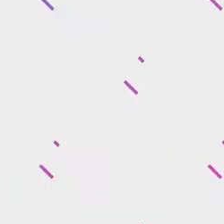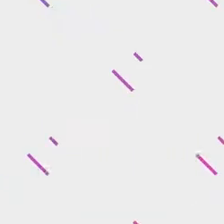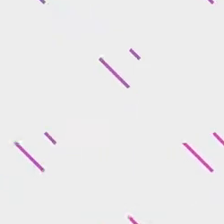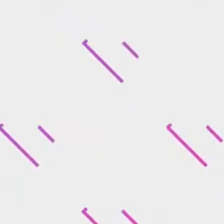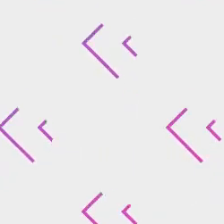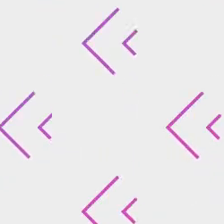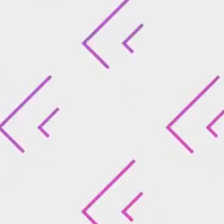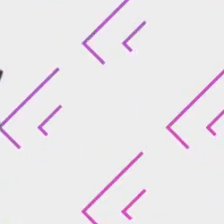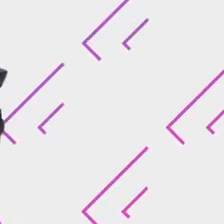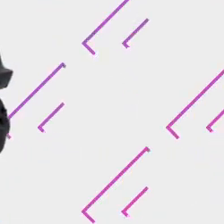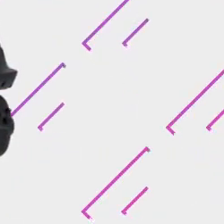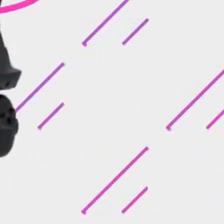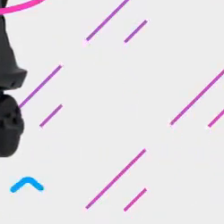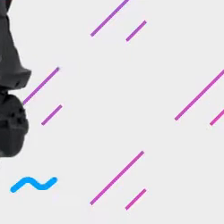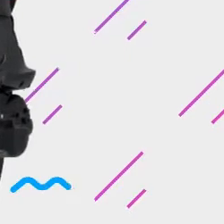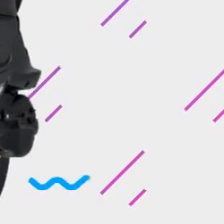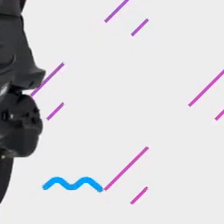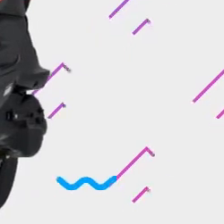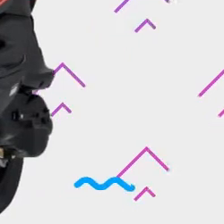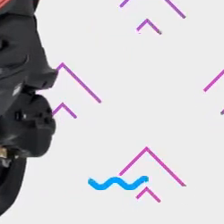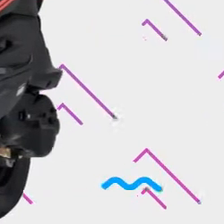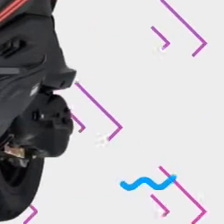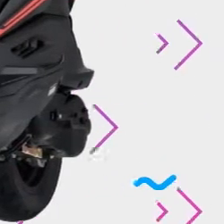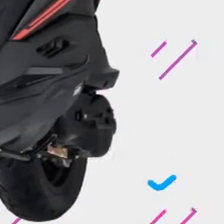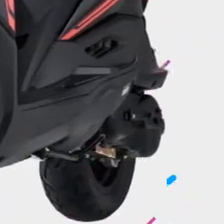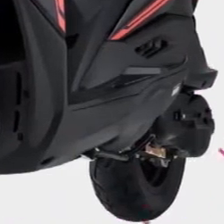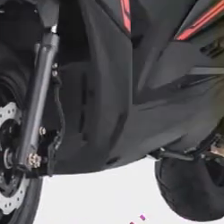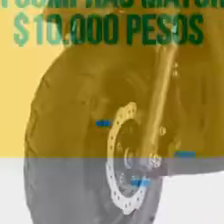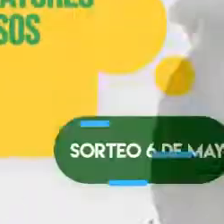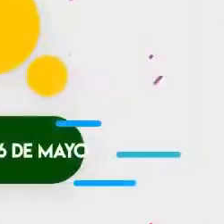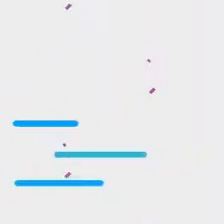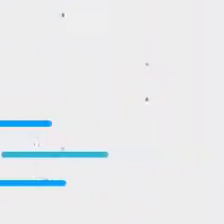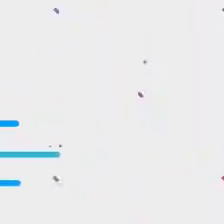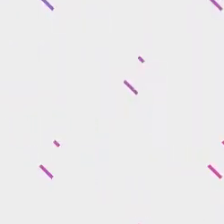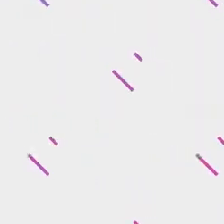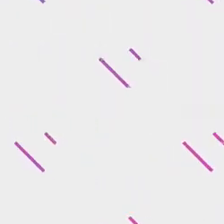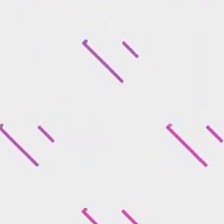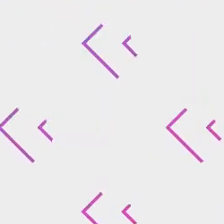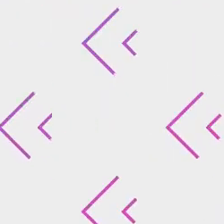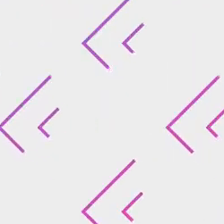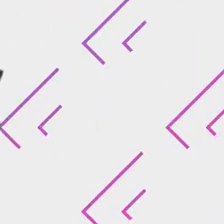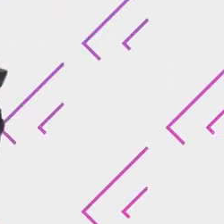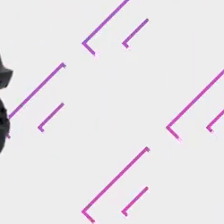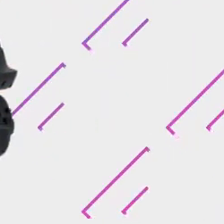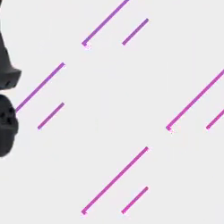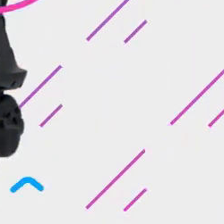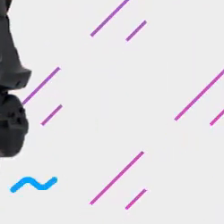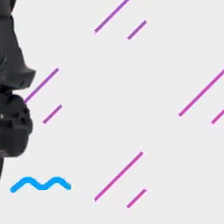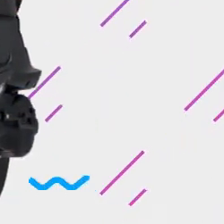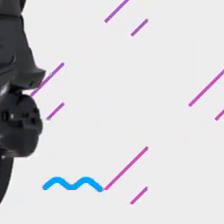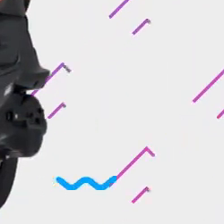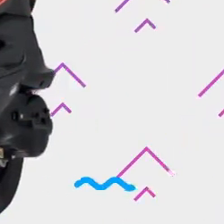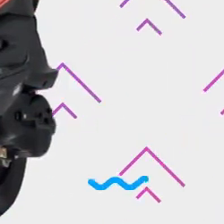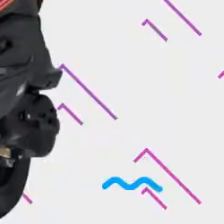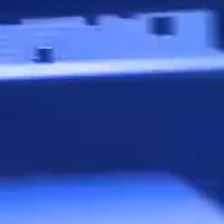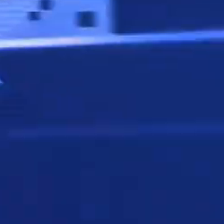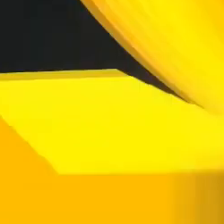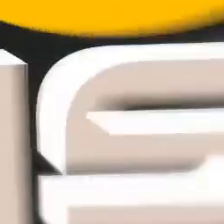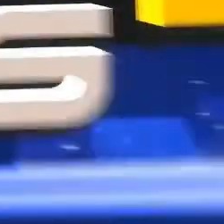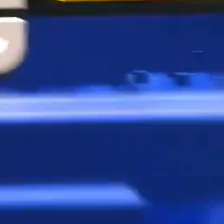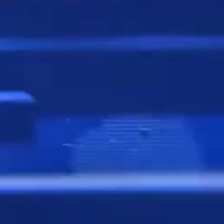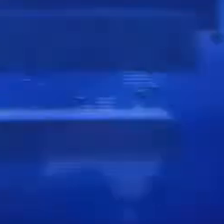Colgate Palmolive y participa en el sorteo el 6 de mayo. La Quinta, donde su platica rinde mucho más.